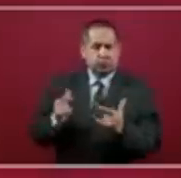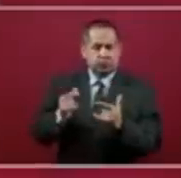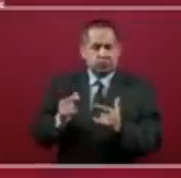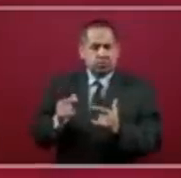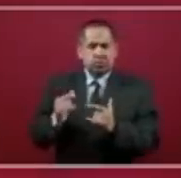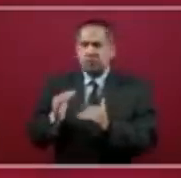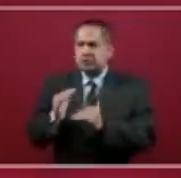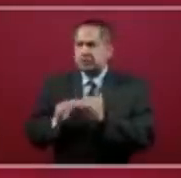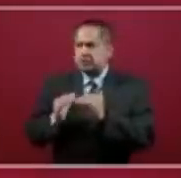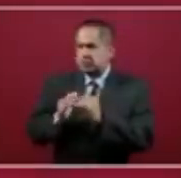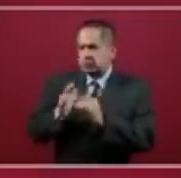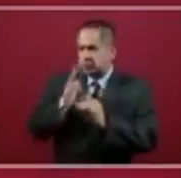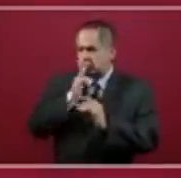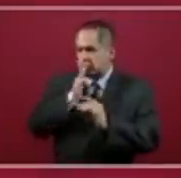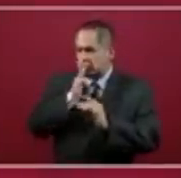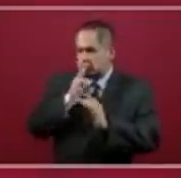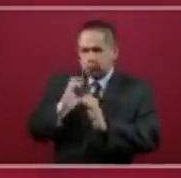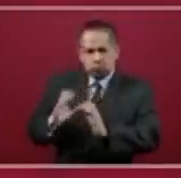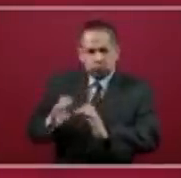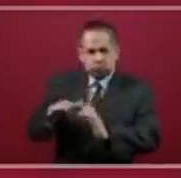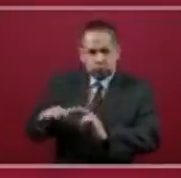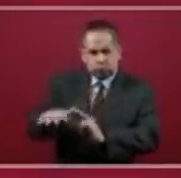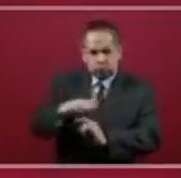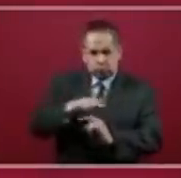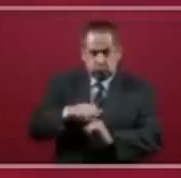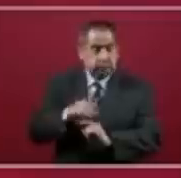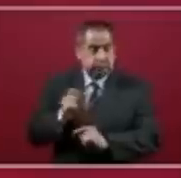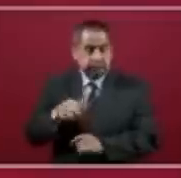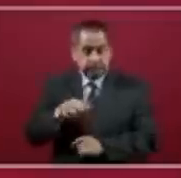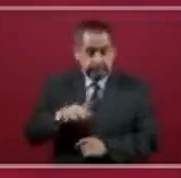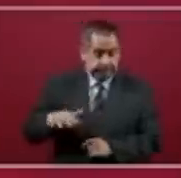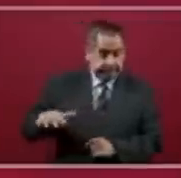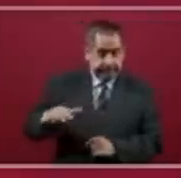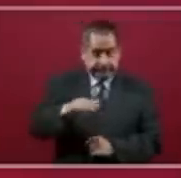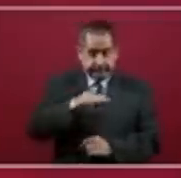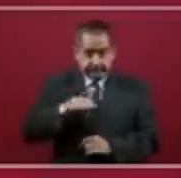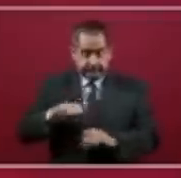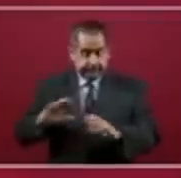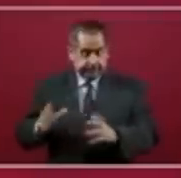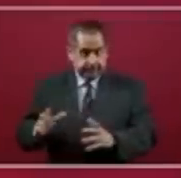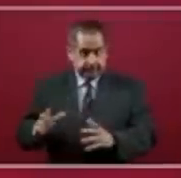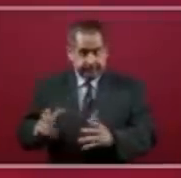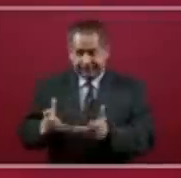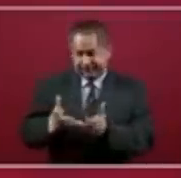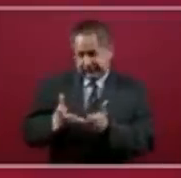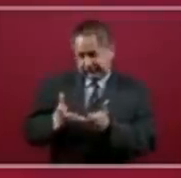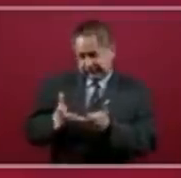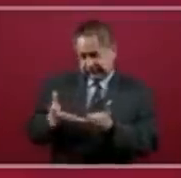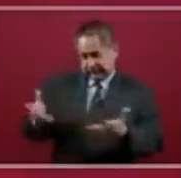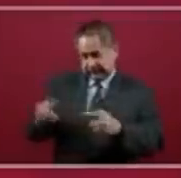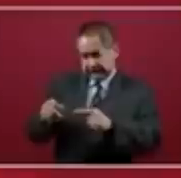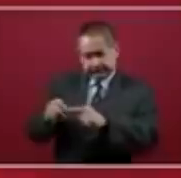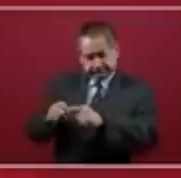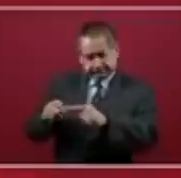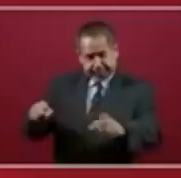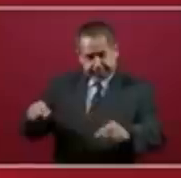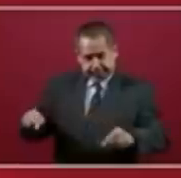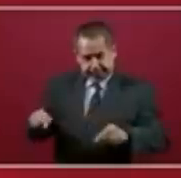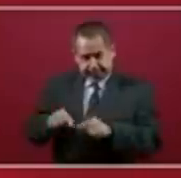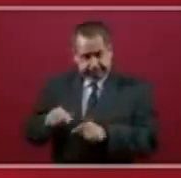que se va a conservar, y todo el área, todo el terreno,